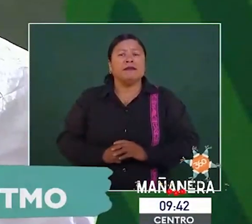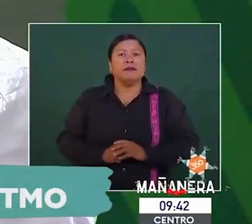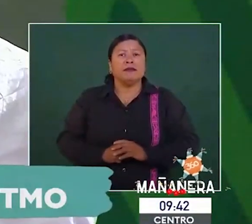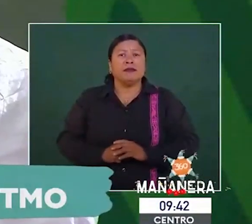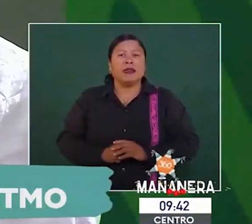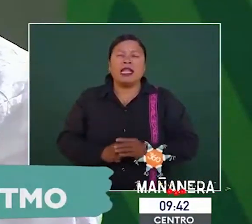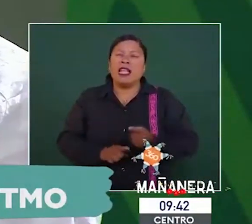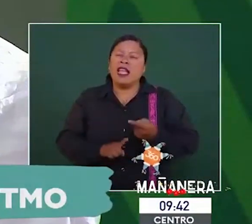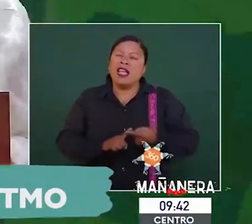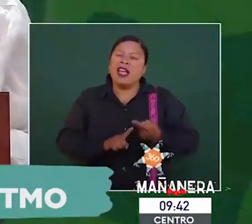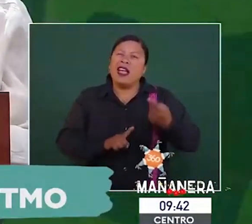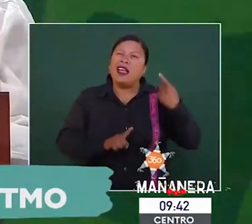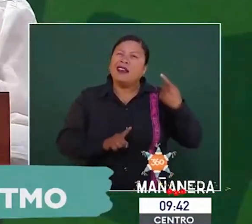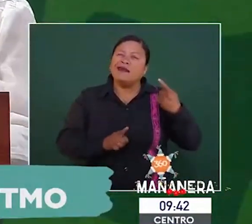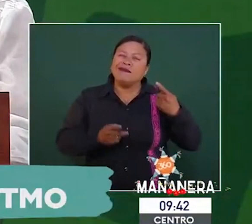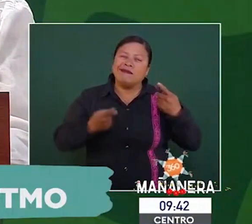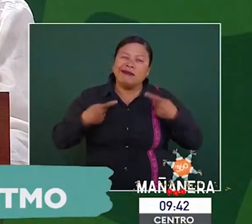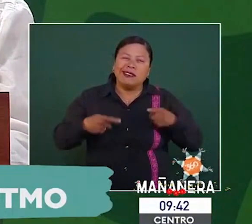soñando